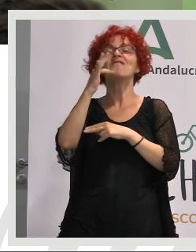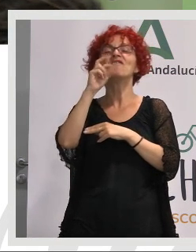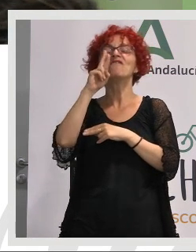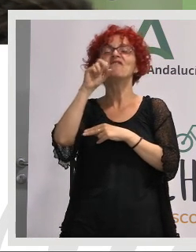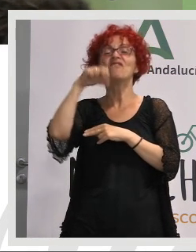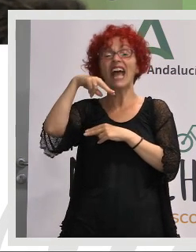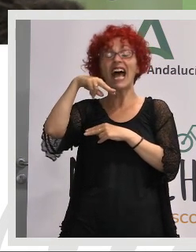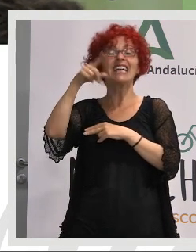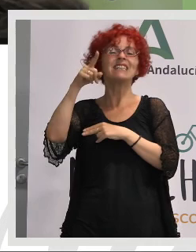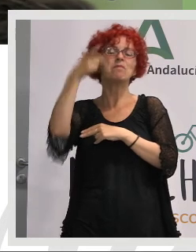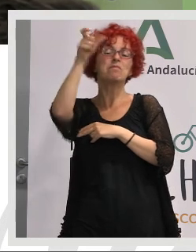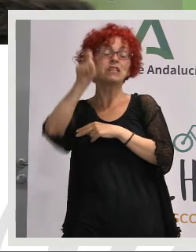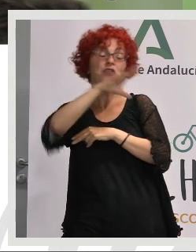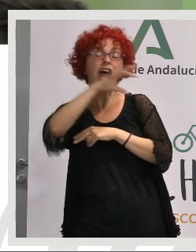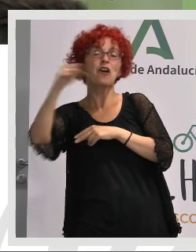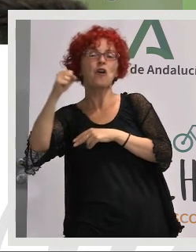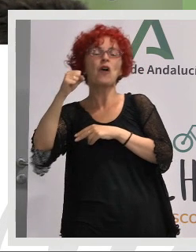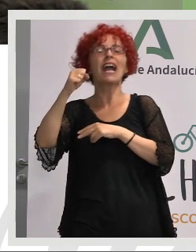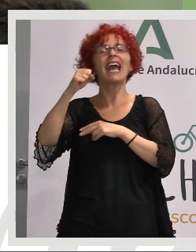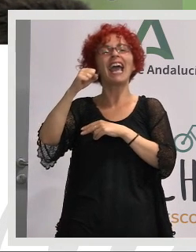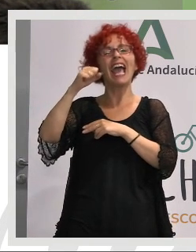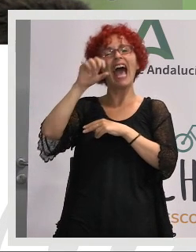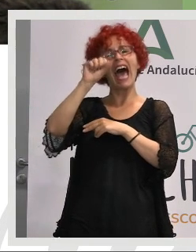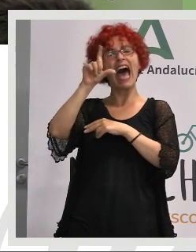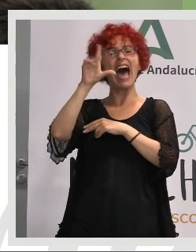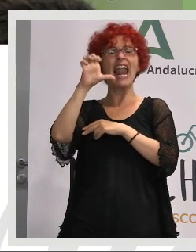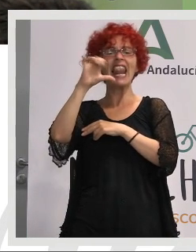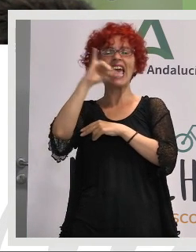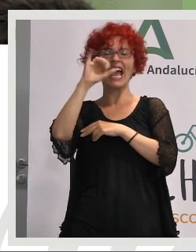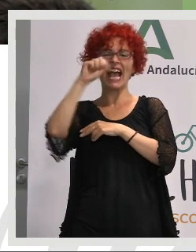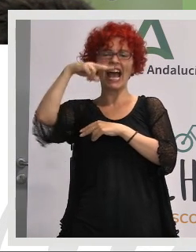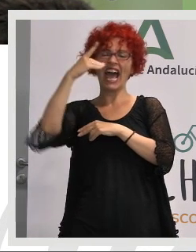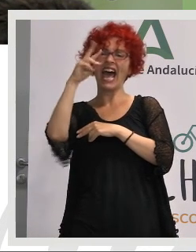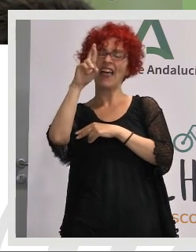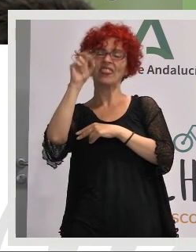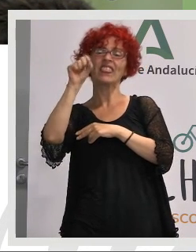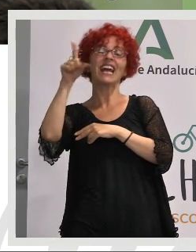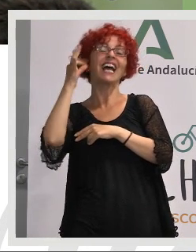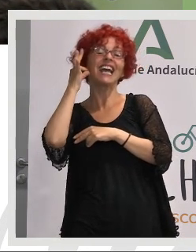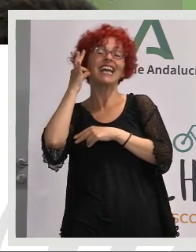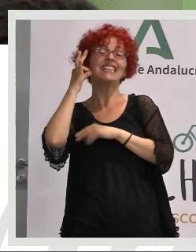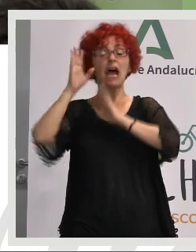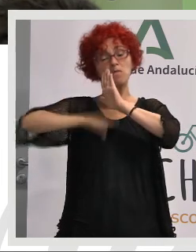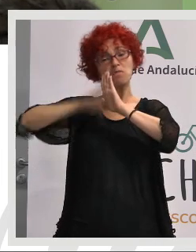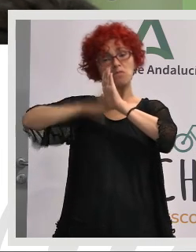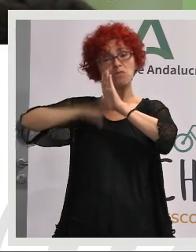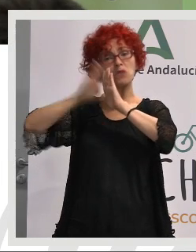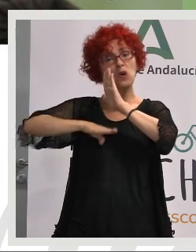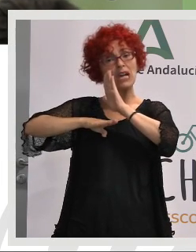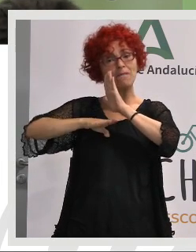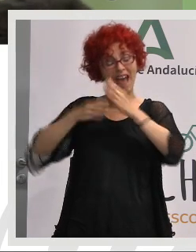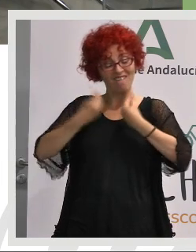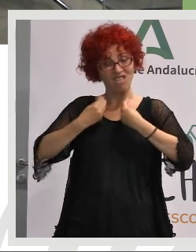lo recoge doña Alejandra Gómez Estévez, que es la maestra de Educación Física y coordinadora del programa Hábitos de Vida